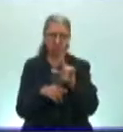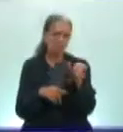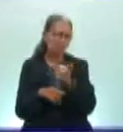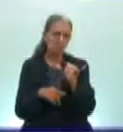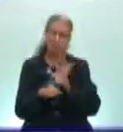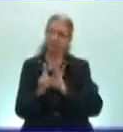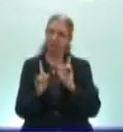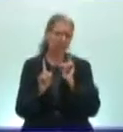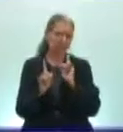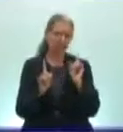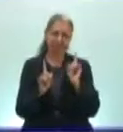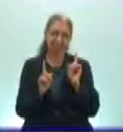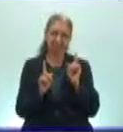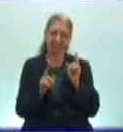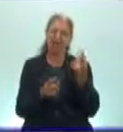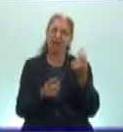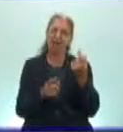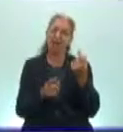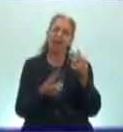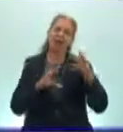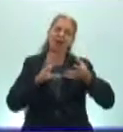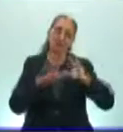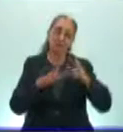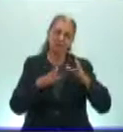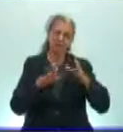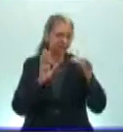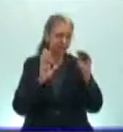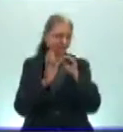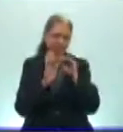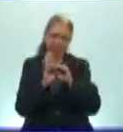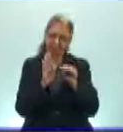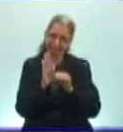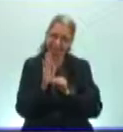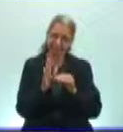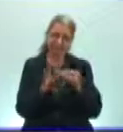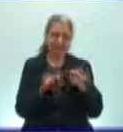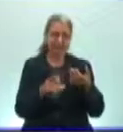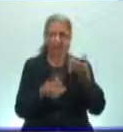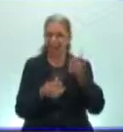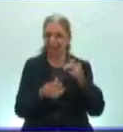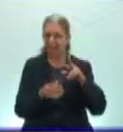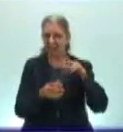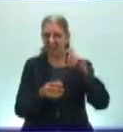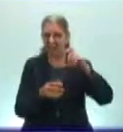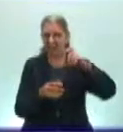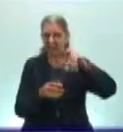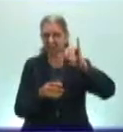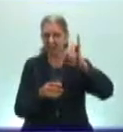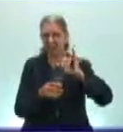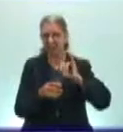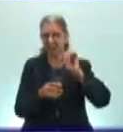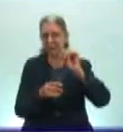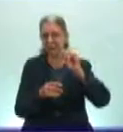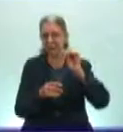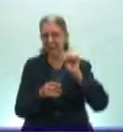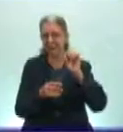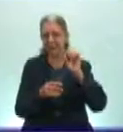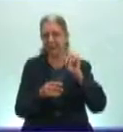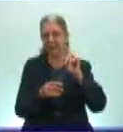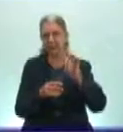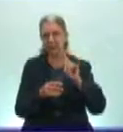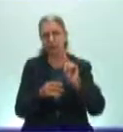habido muchos métodos para calcular pi. Arquímedes encontró uno muy ingenioso. Dibujando polígonos de cada vez más